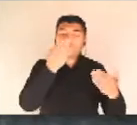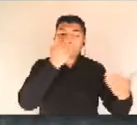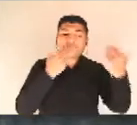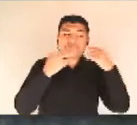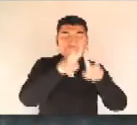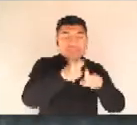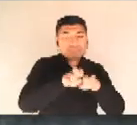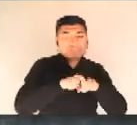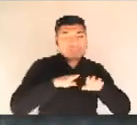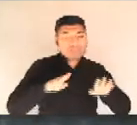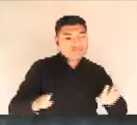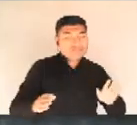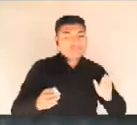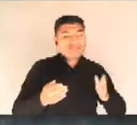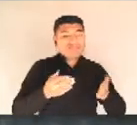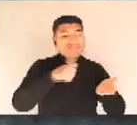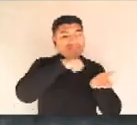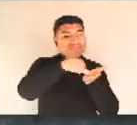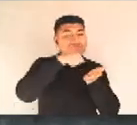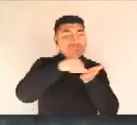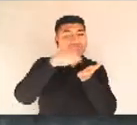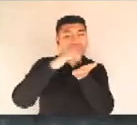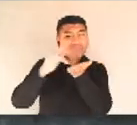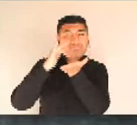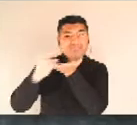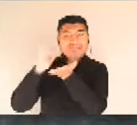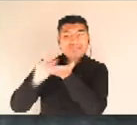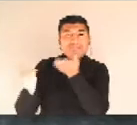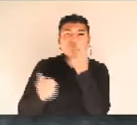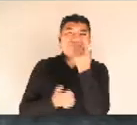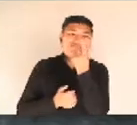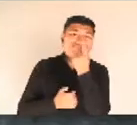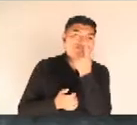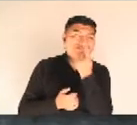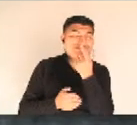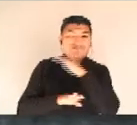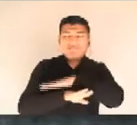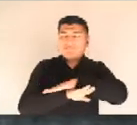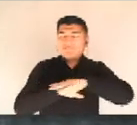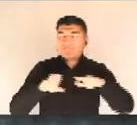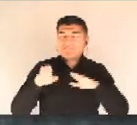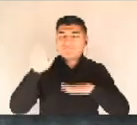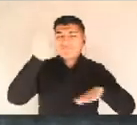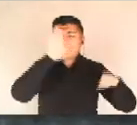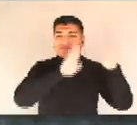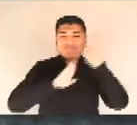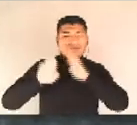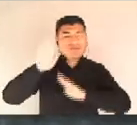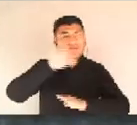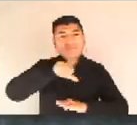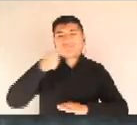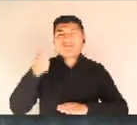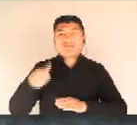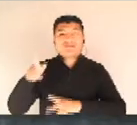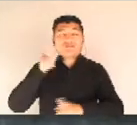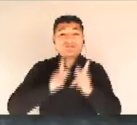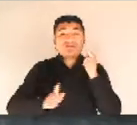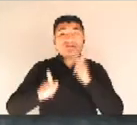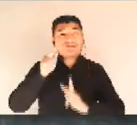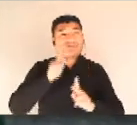grandes comilonas gastan muchos dinero y no se preocupan de los demás